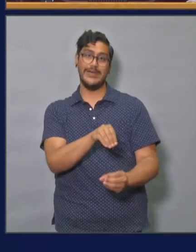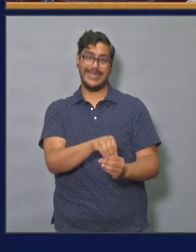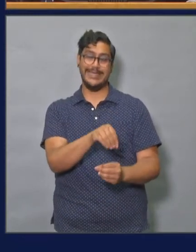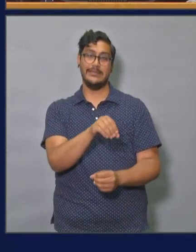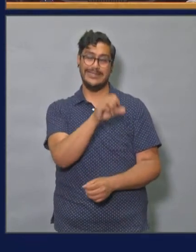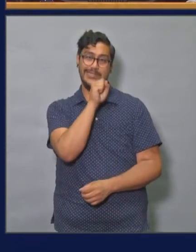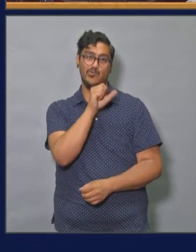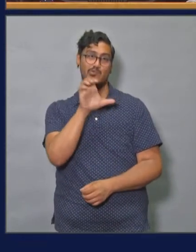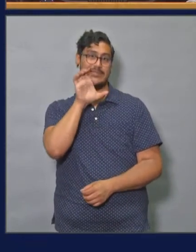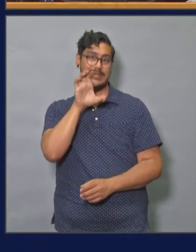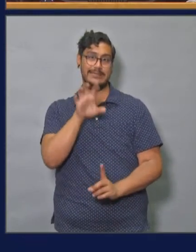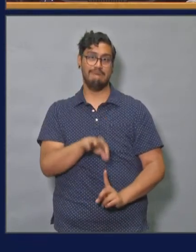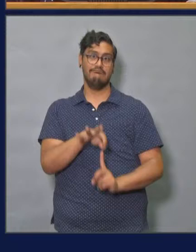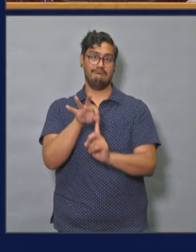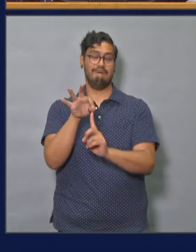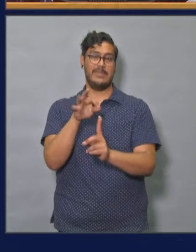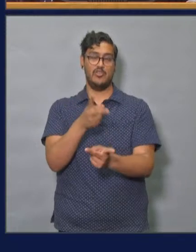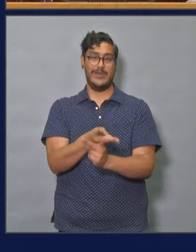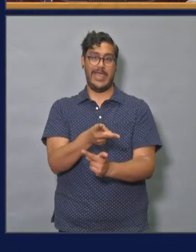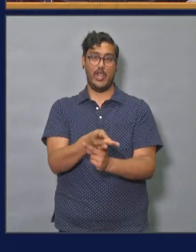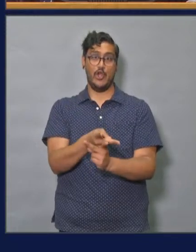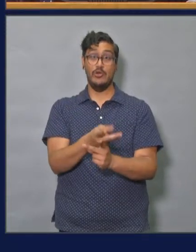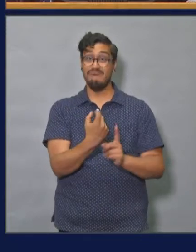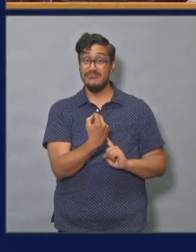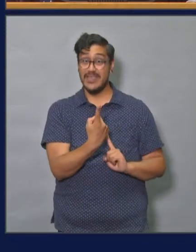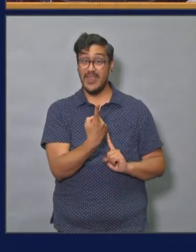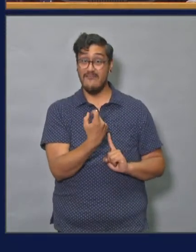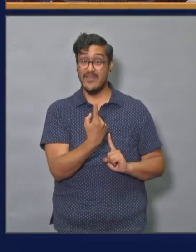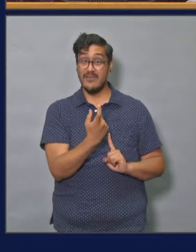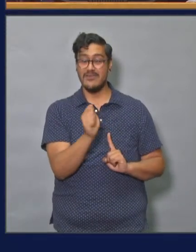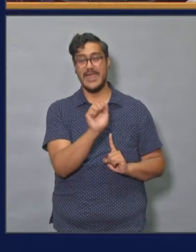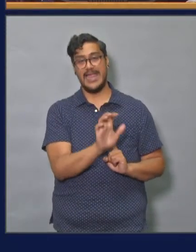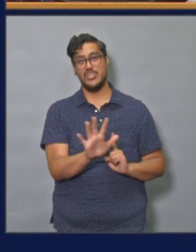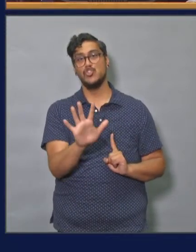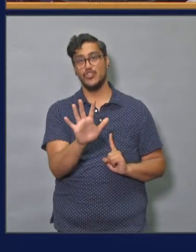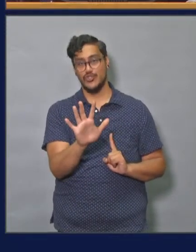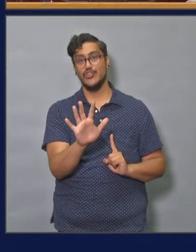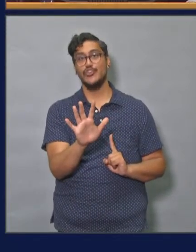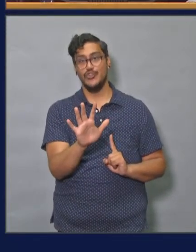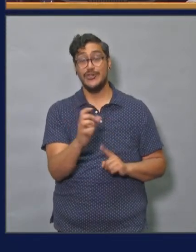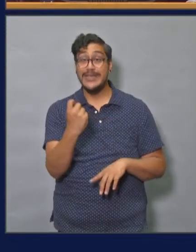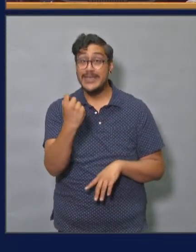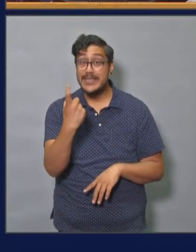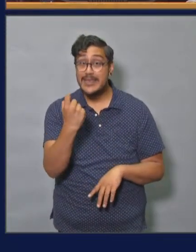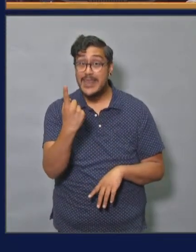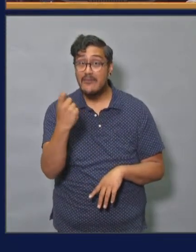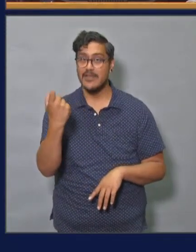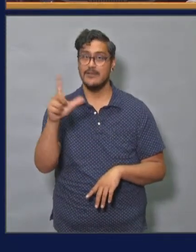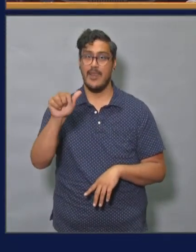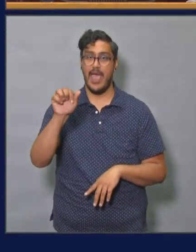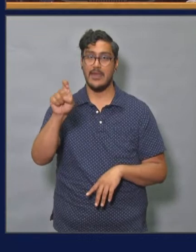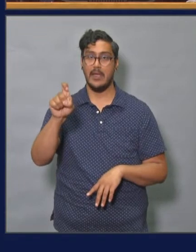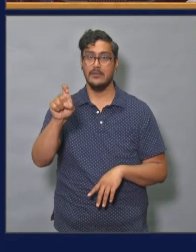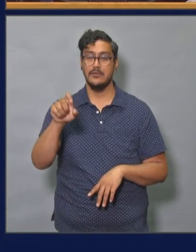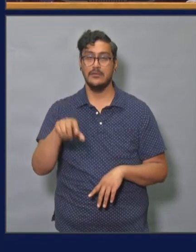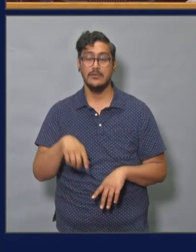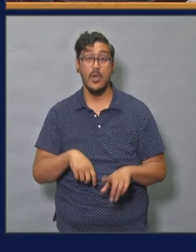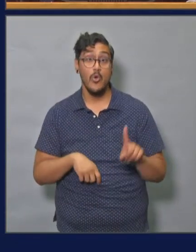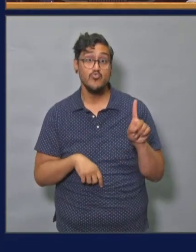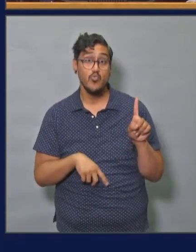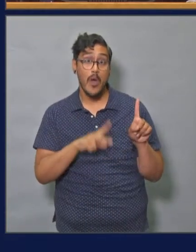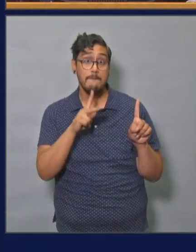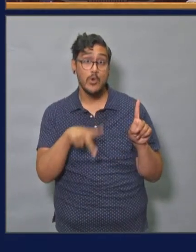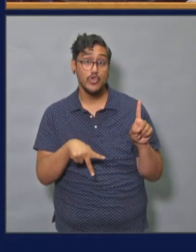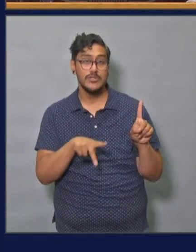especializada. 11 eran asiáticos, 11 eran latinos, una persona